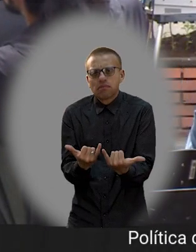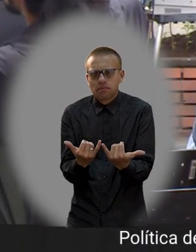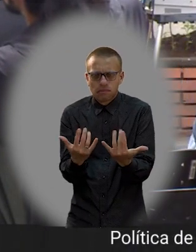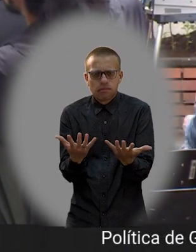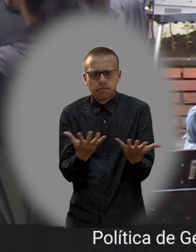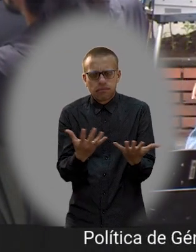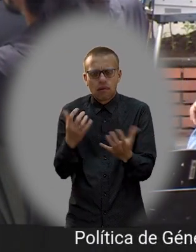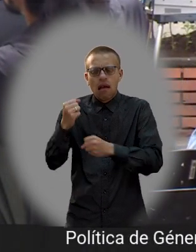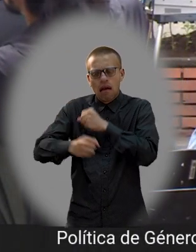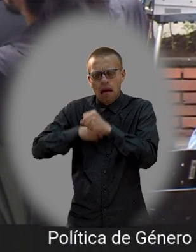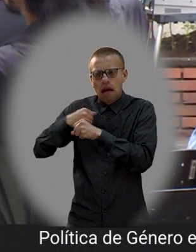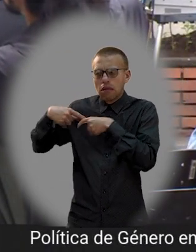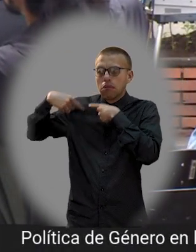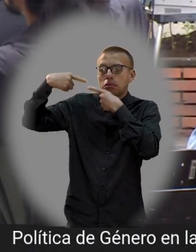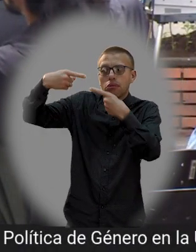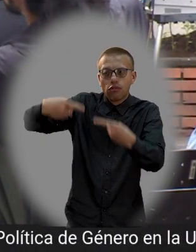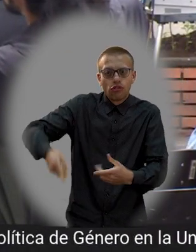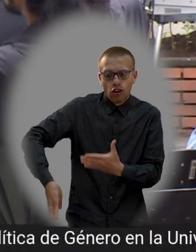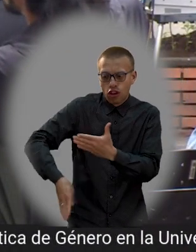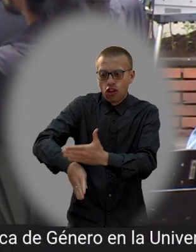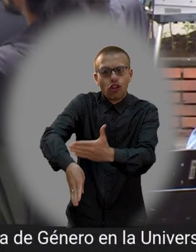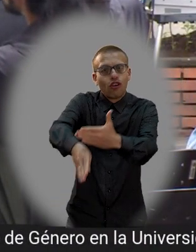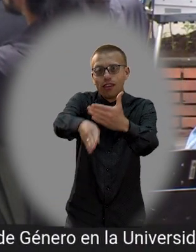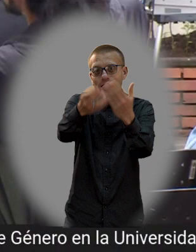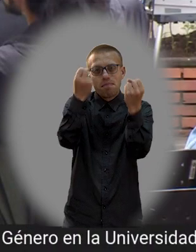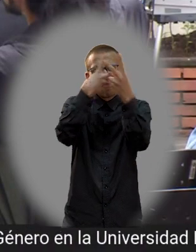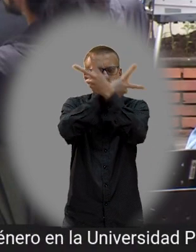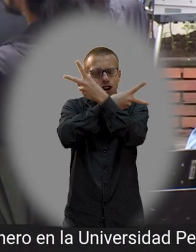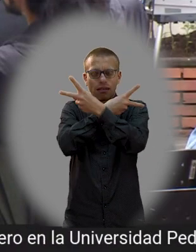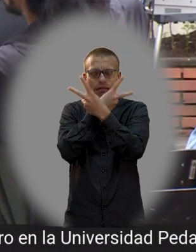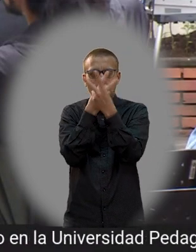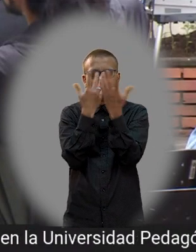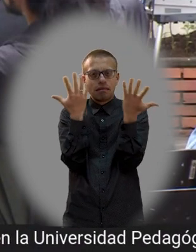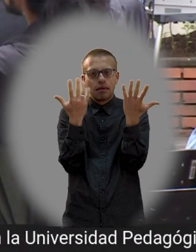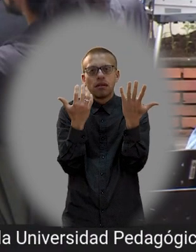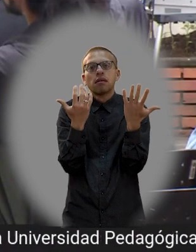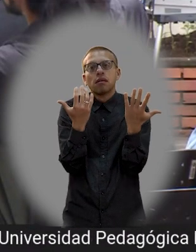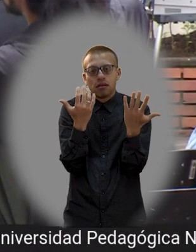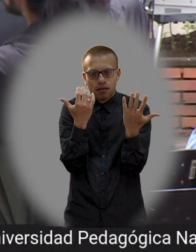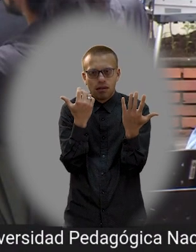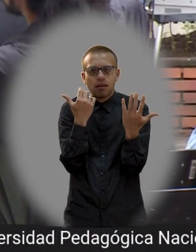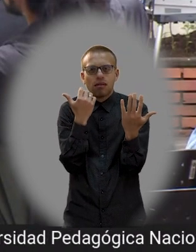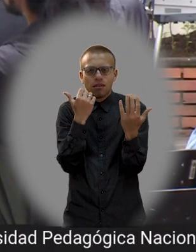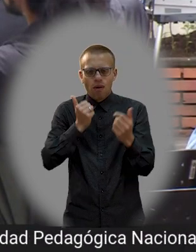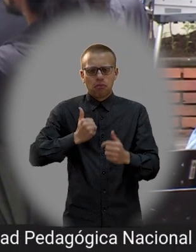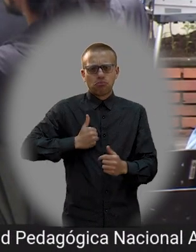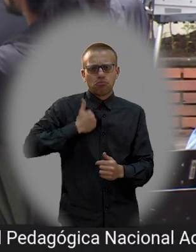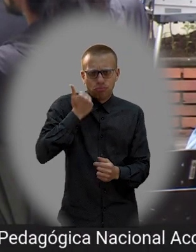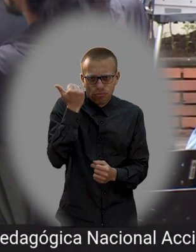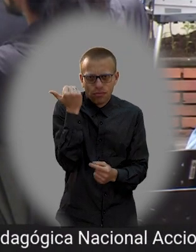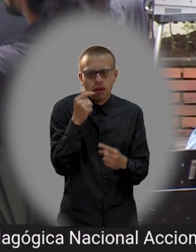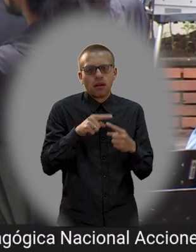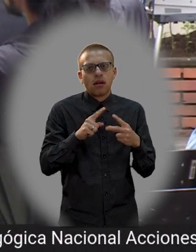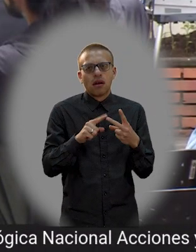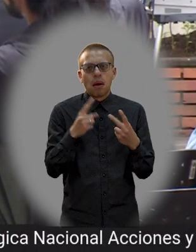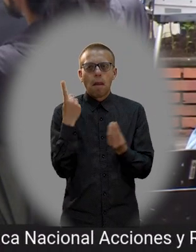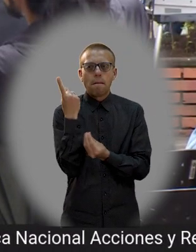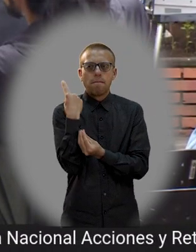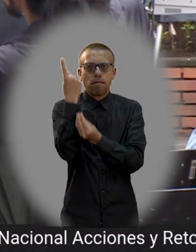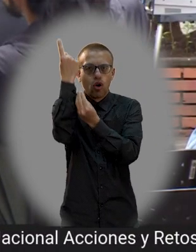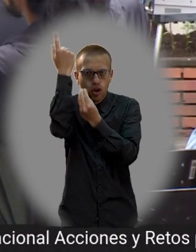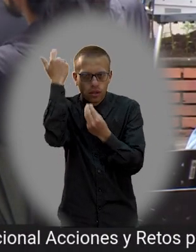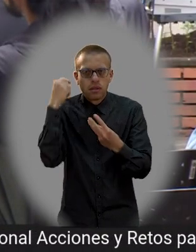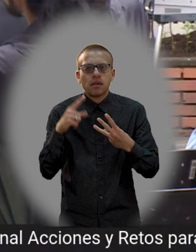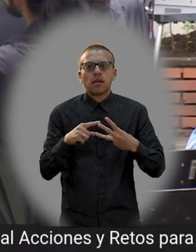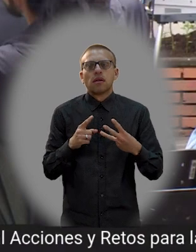de tantos años que han pasado, ¿no? Como lo es el acoso, la minimización en posicionamientos políticos, la exclusión